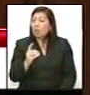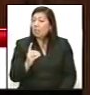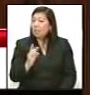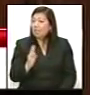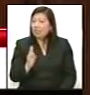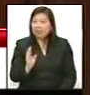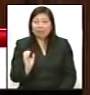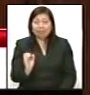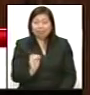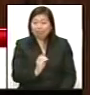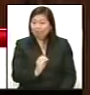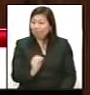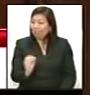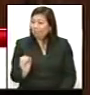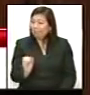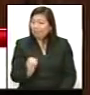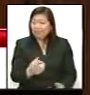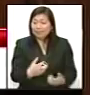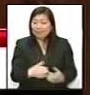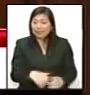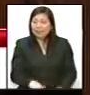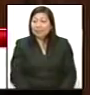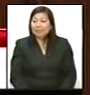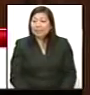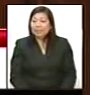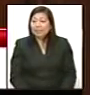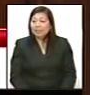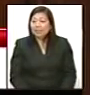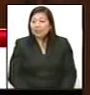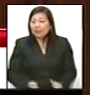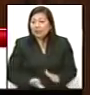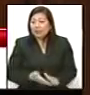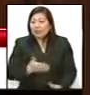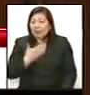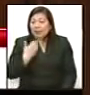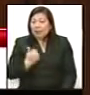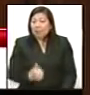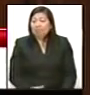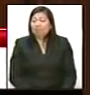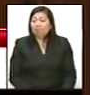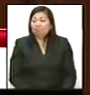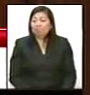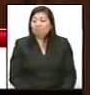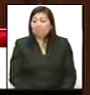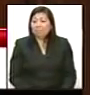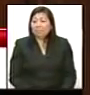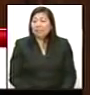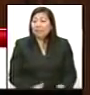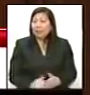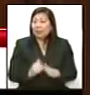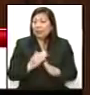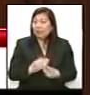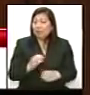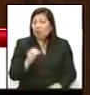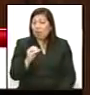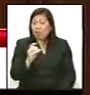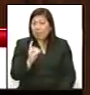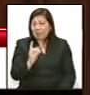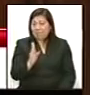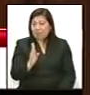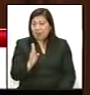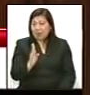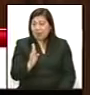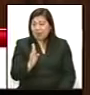ha sido simplemente una empresa, Odebrecht debe irse. Nos dirán los que defienden a Odebrecht desde